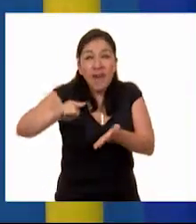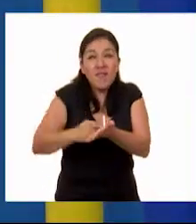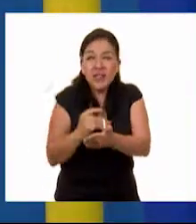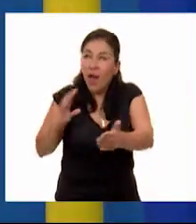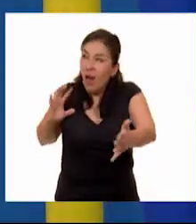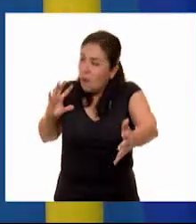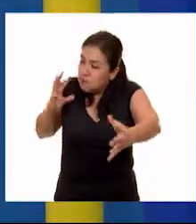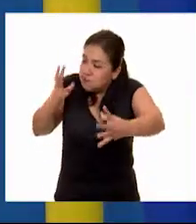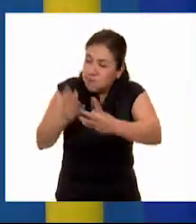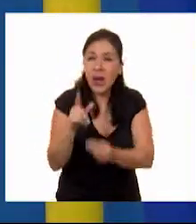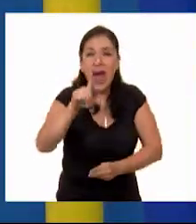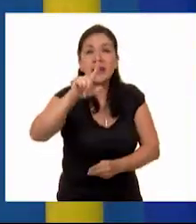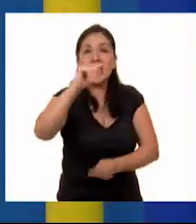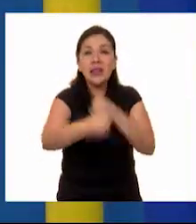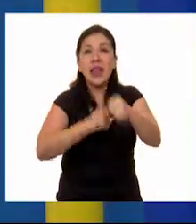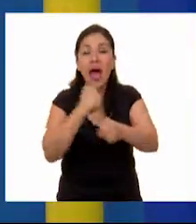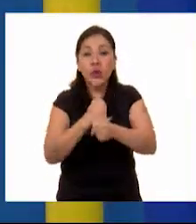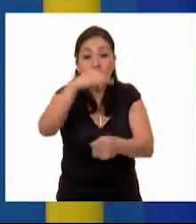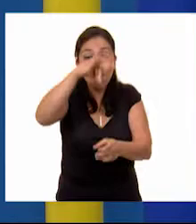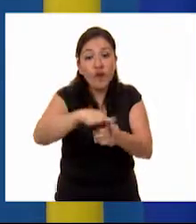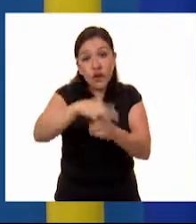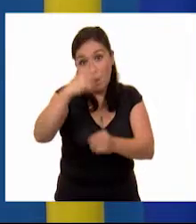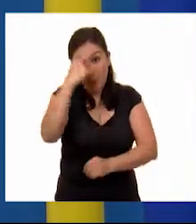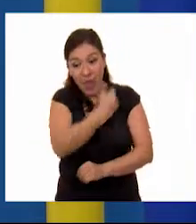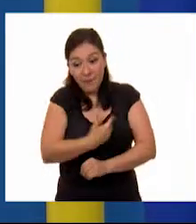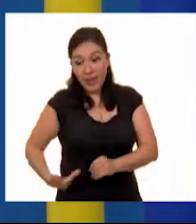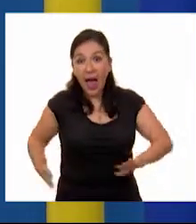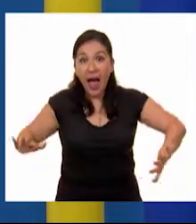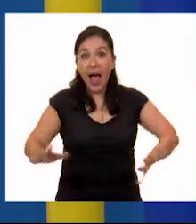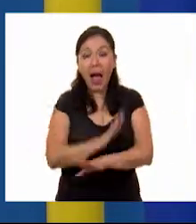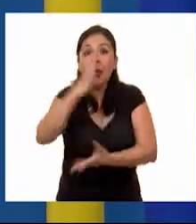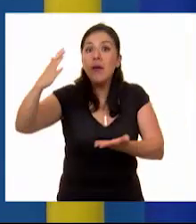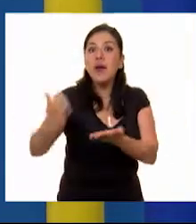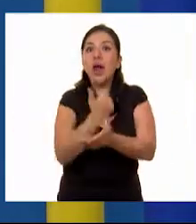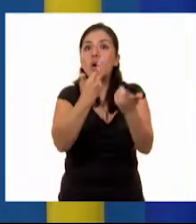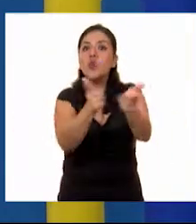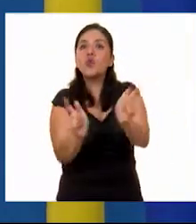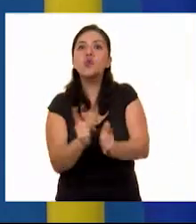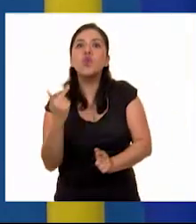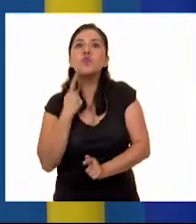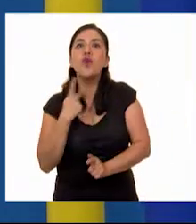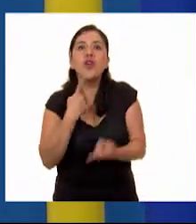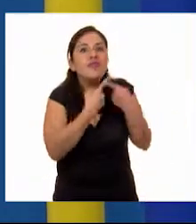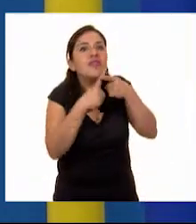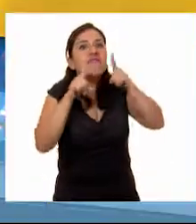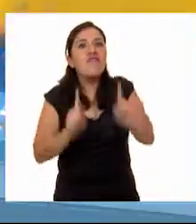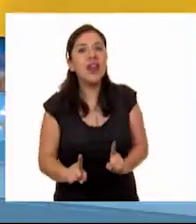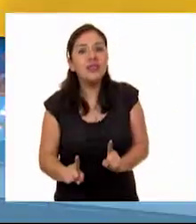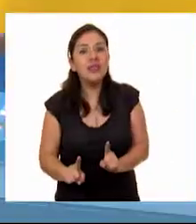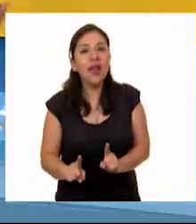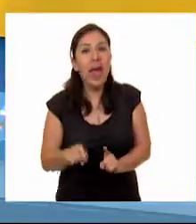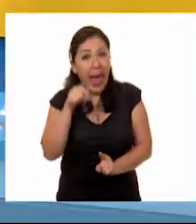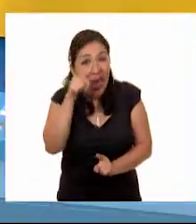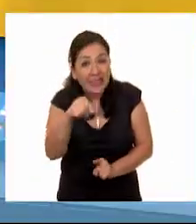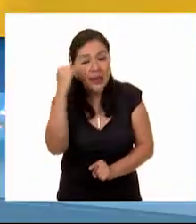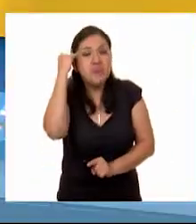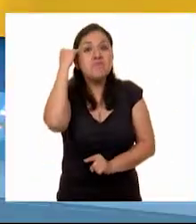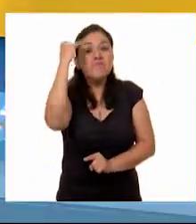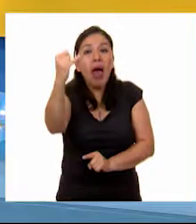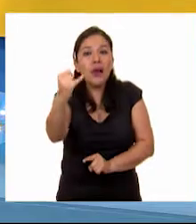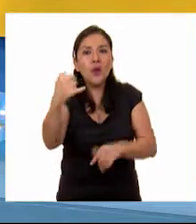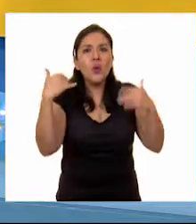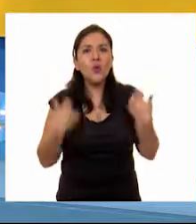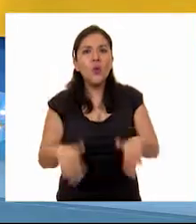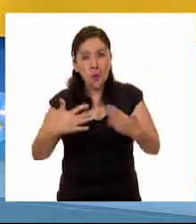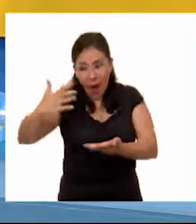de casi 70 años, en las elecciones para presidente de México ganó un partido de oposición. ¡Imagínate!